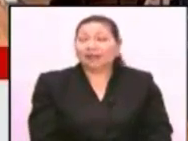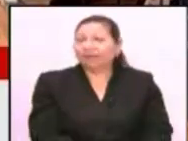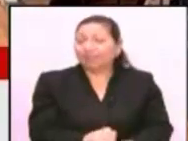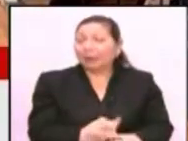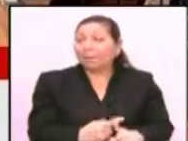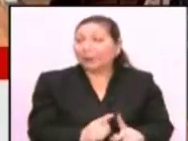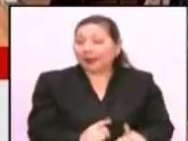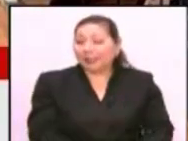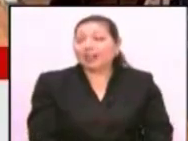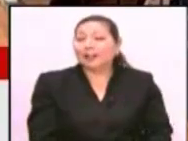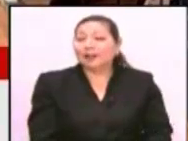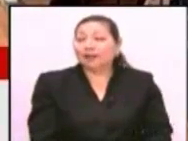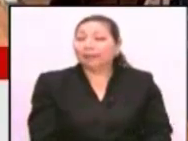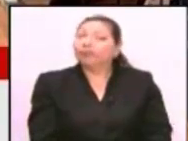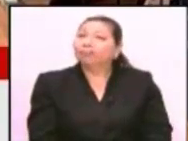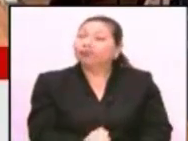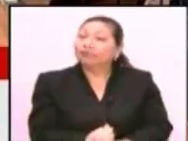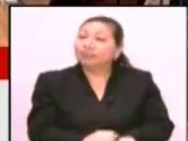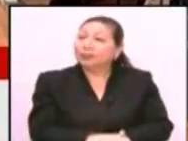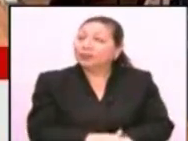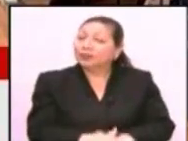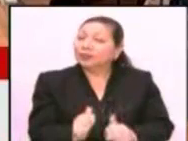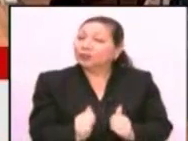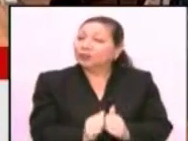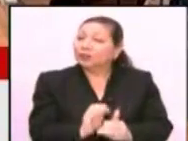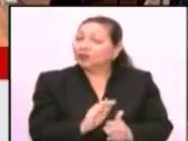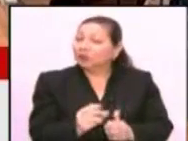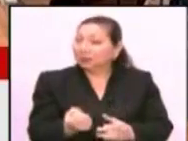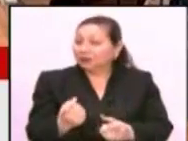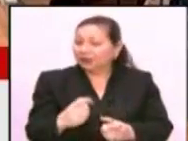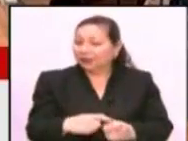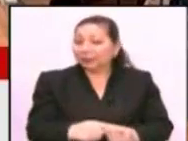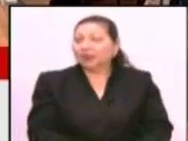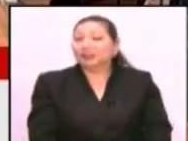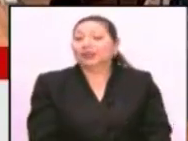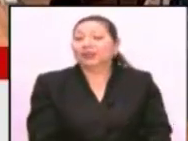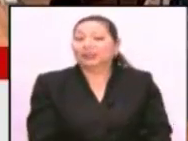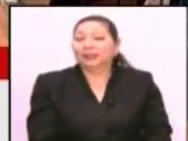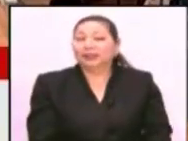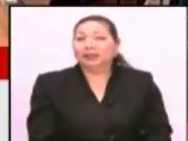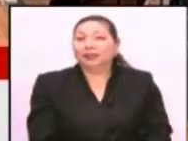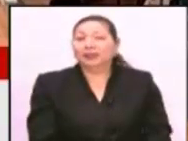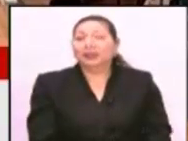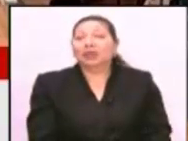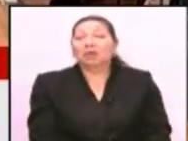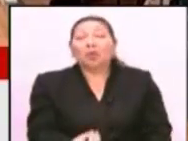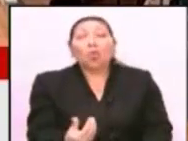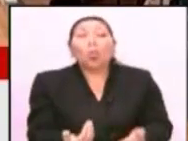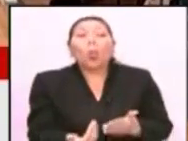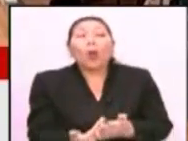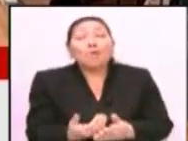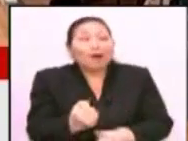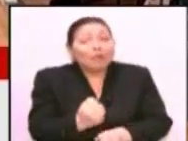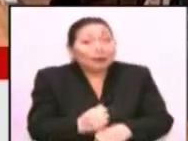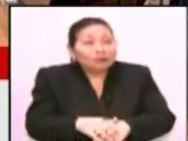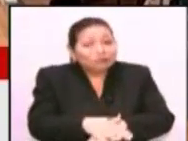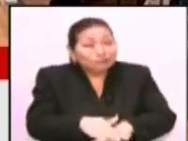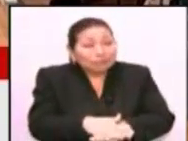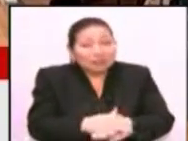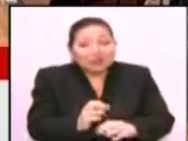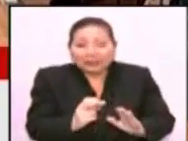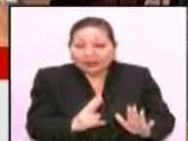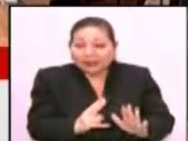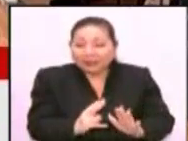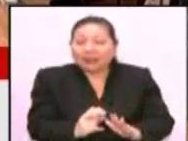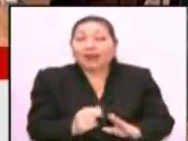renunciemos a ello. Pero estamos trabajando con todos los internos que son y tienen la categoría de primarios en los penales, que son